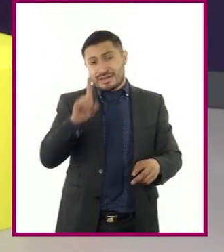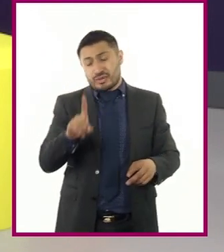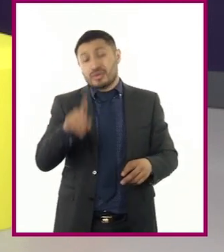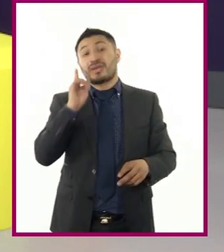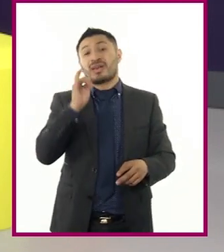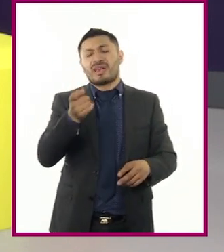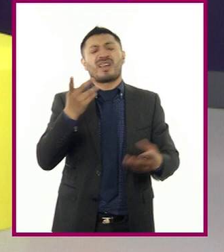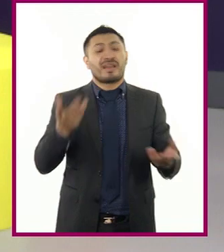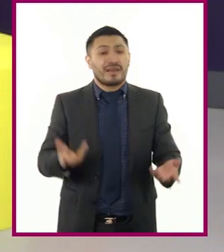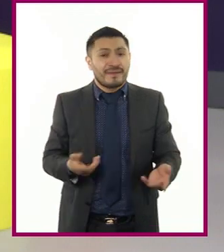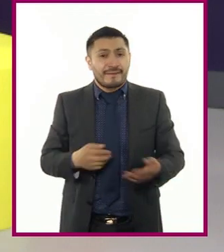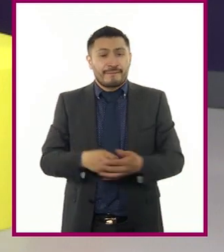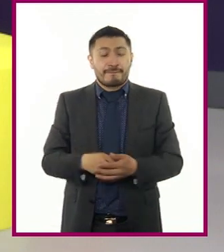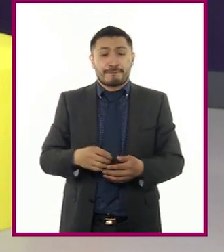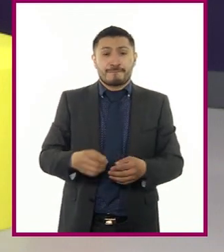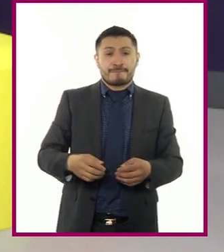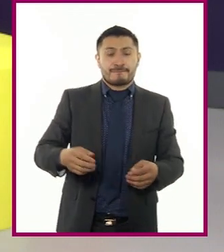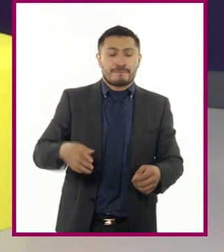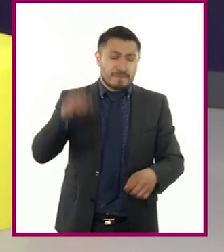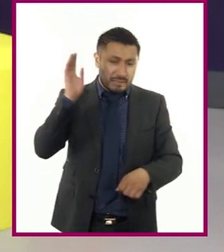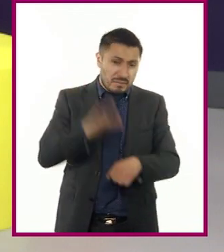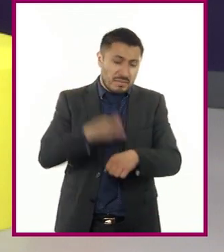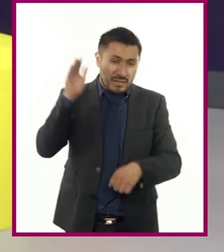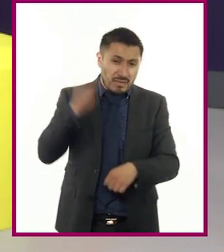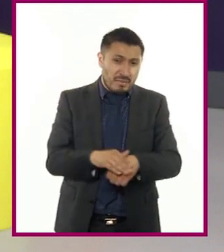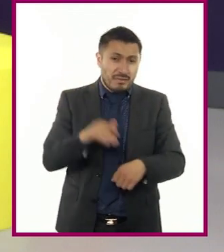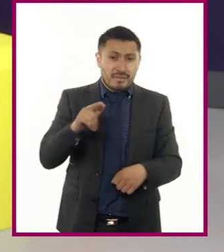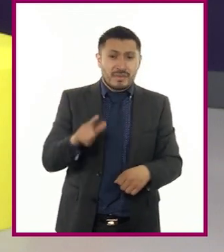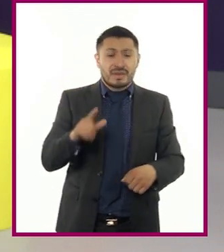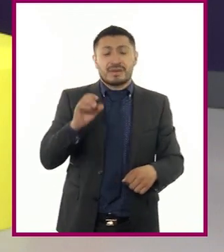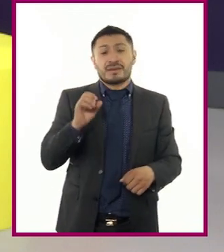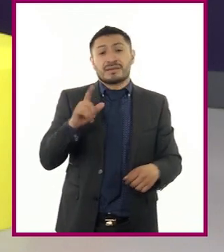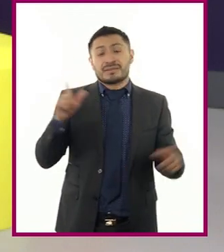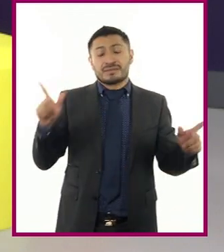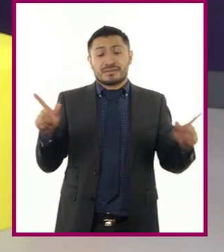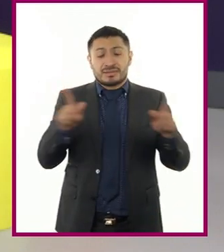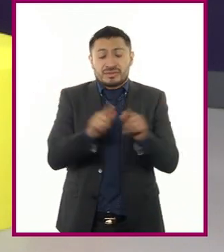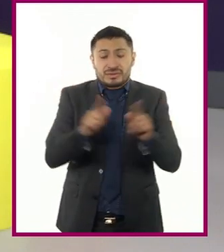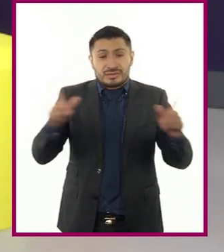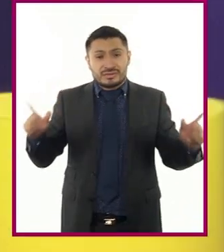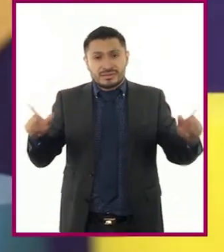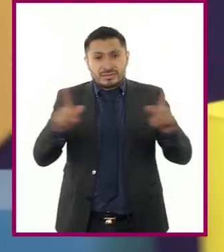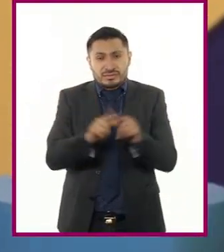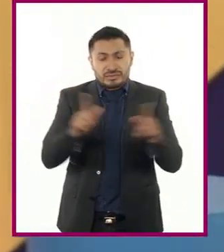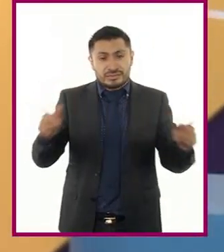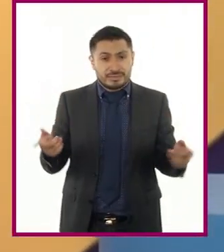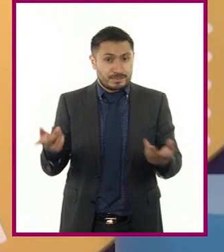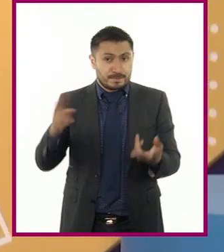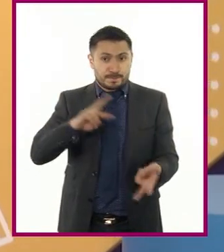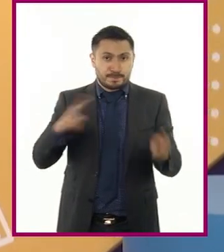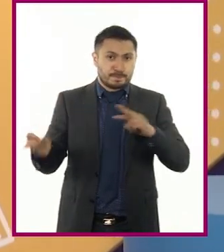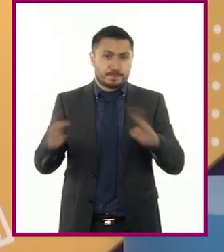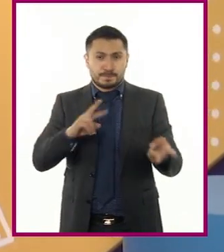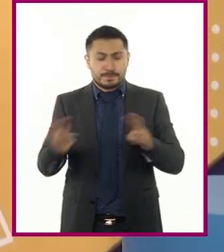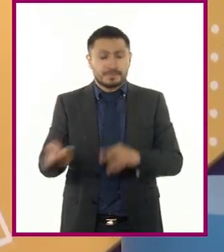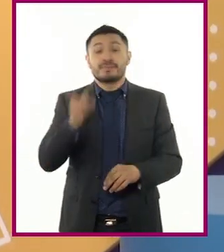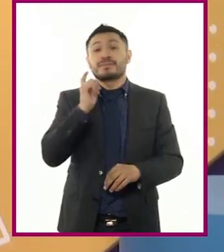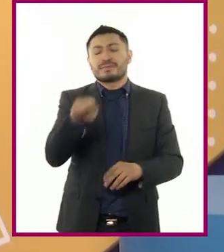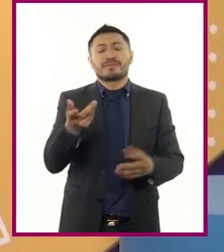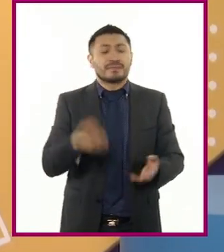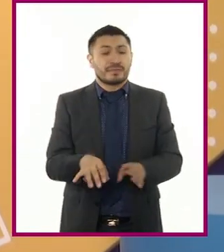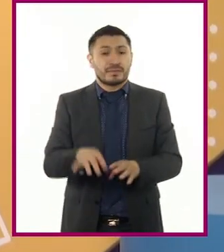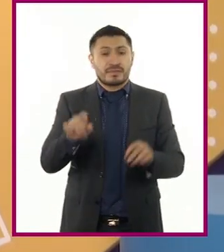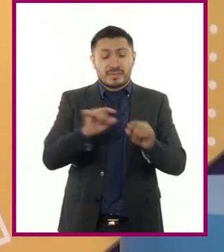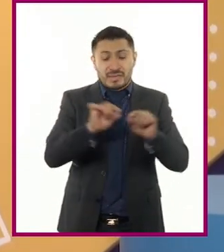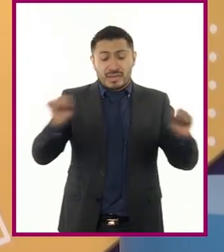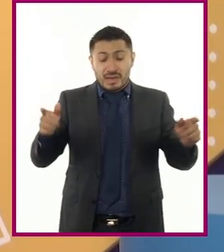quiere decir que a mayor frecuencia, menor es la longitud de la cuerda y viceversa. En otras palabras, las